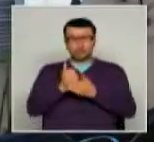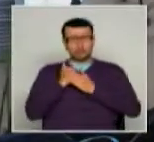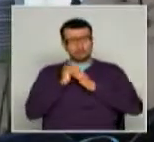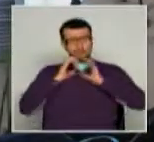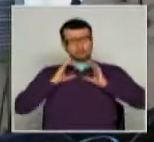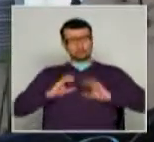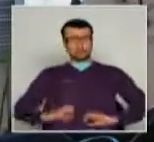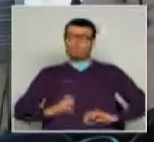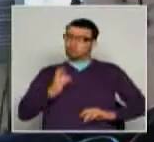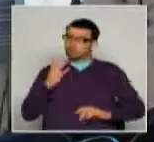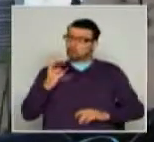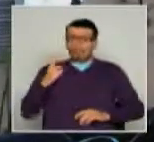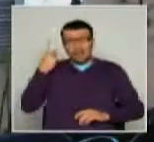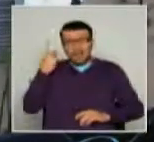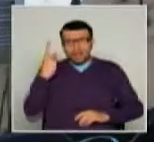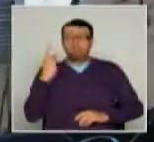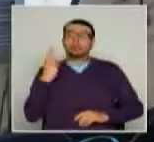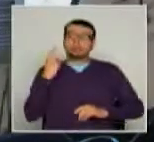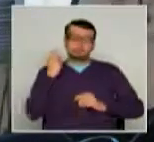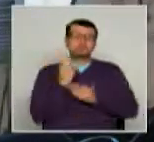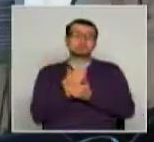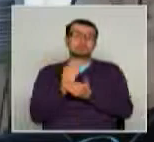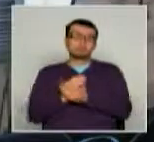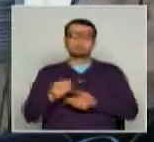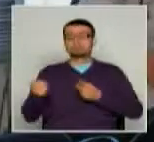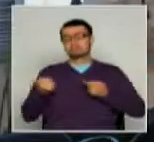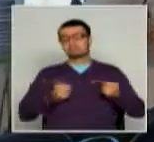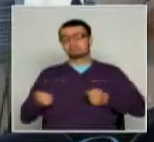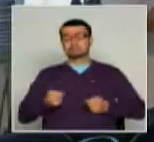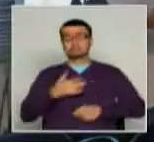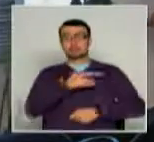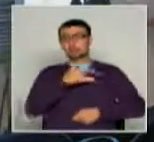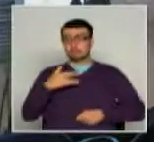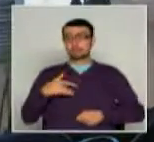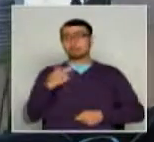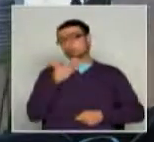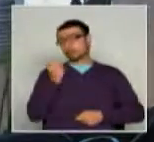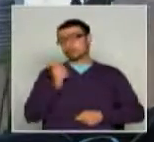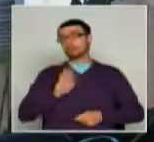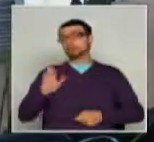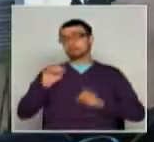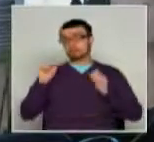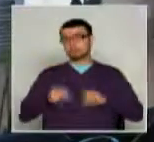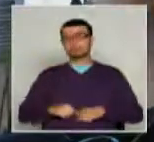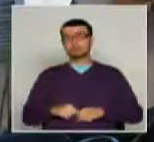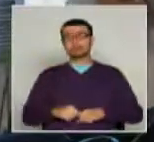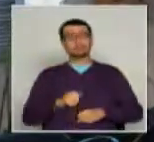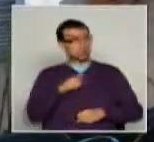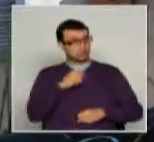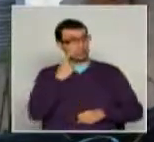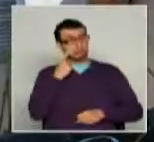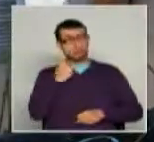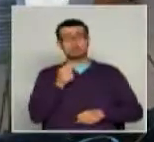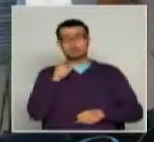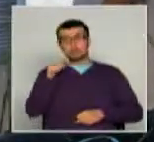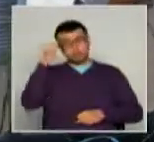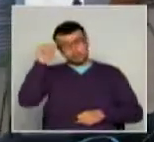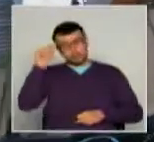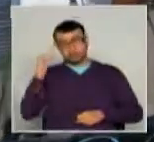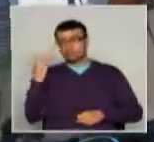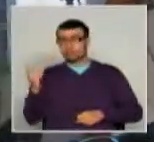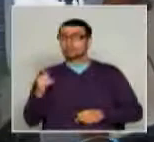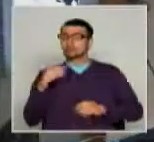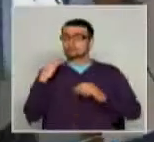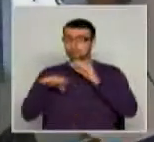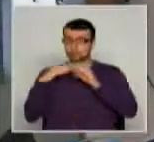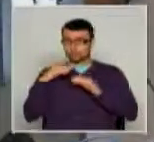un proceso de dolor muy fuerte, mientras podemos acudir ya a una terapia en manos más profesionales. Buenísima, no olviden pues en YouTube, Sana que